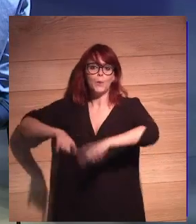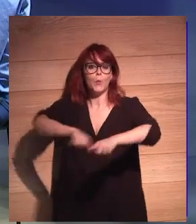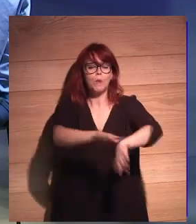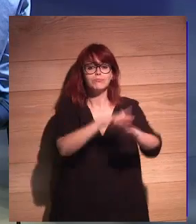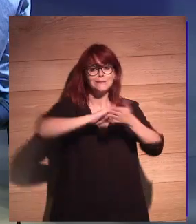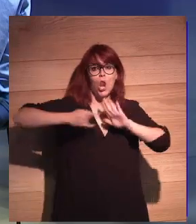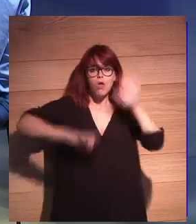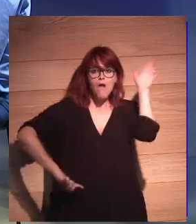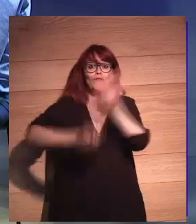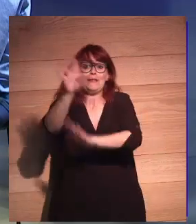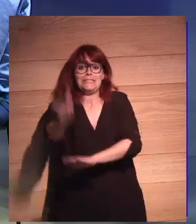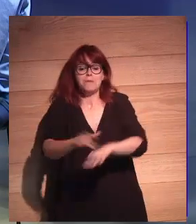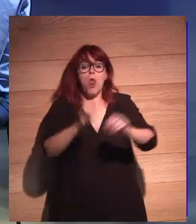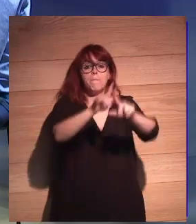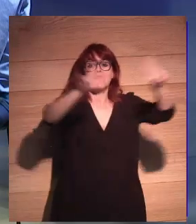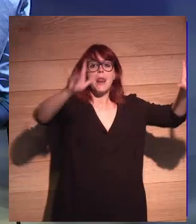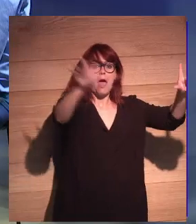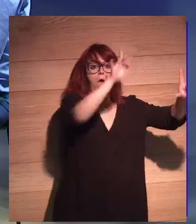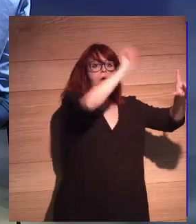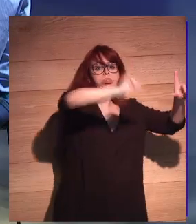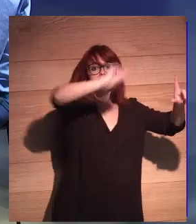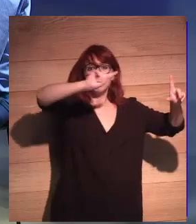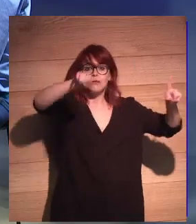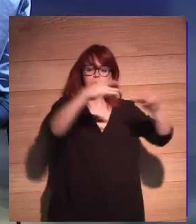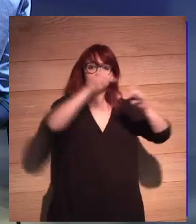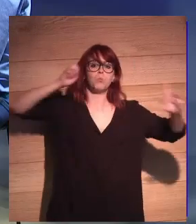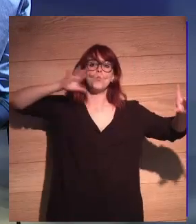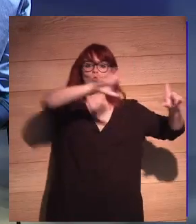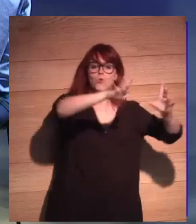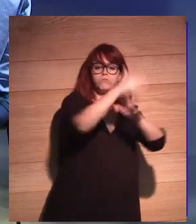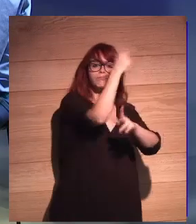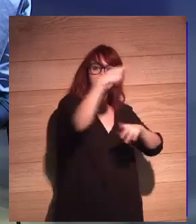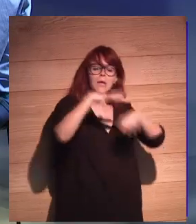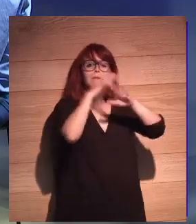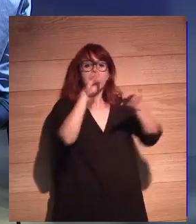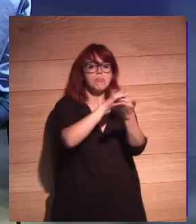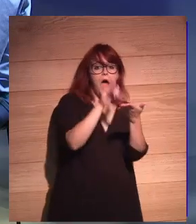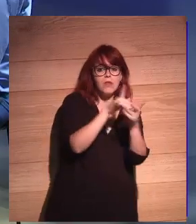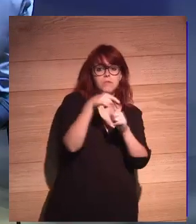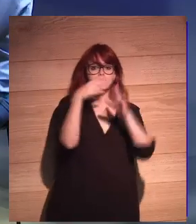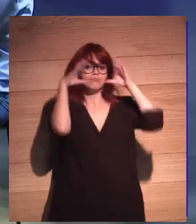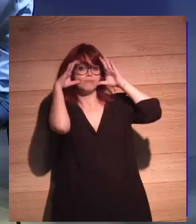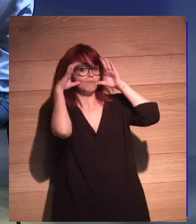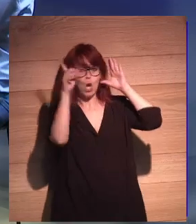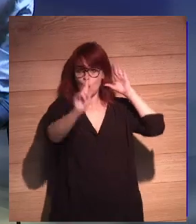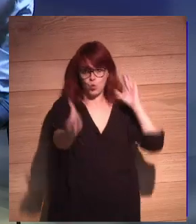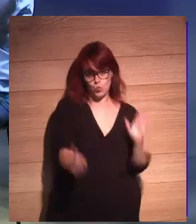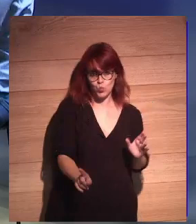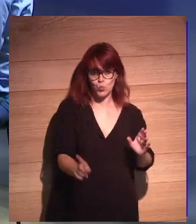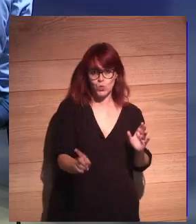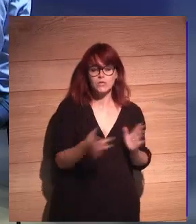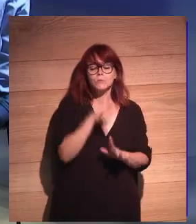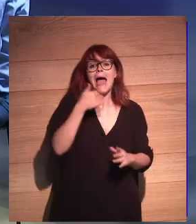es la evolución de la pizarra, la tiza, la tablet a las gafas, y no es así, ¿vale? O sea, es un